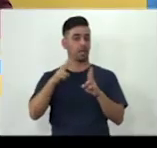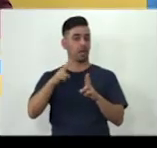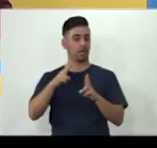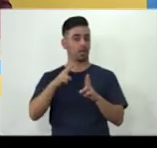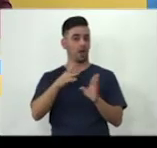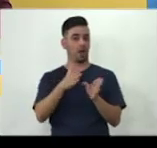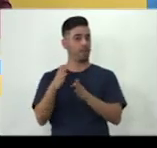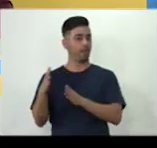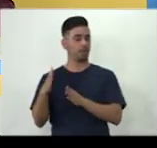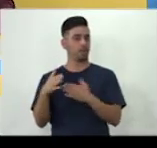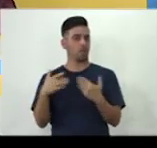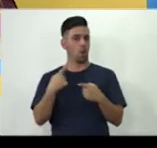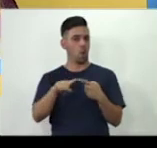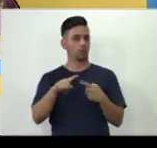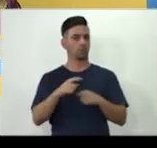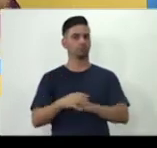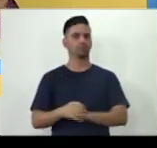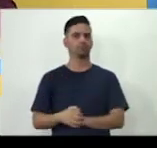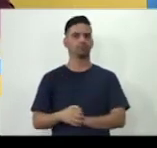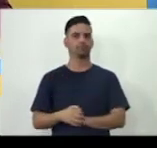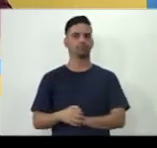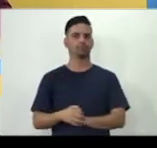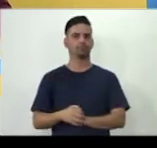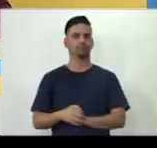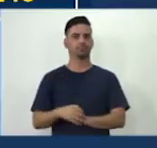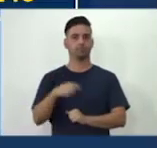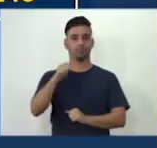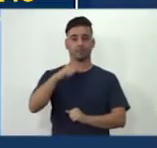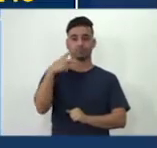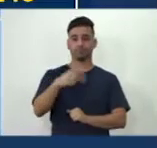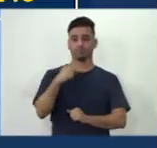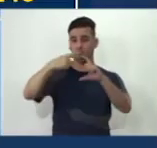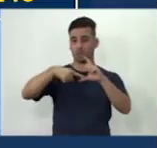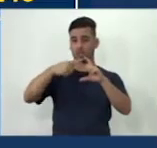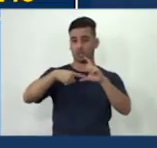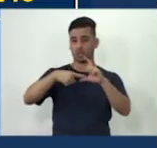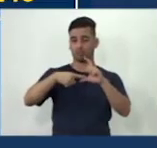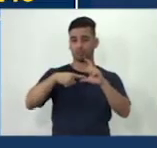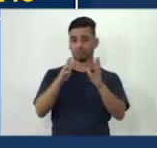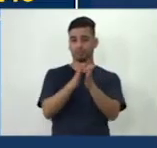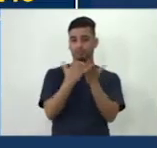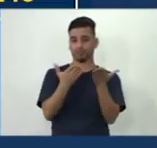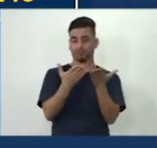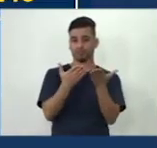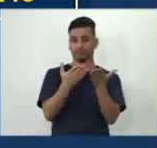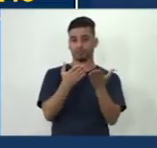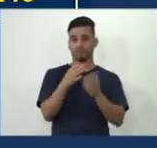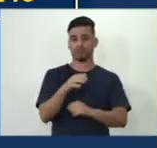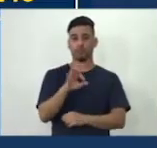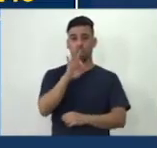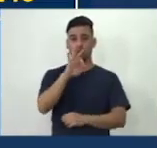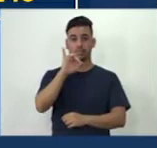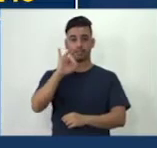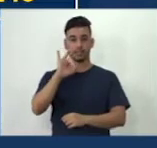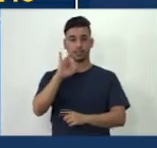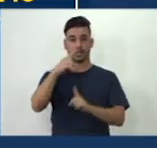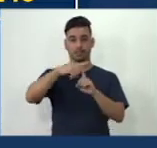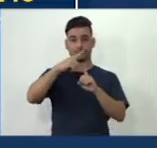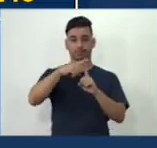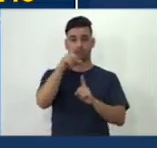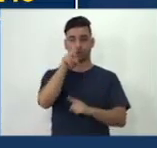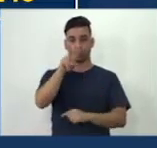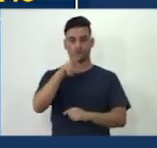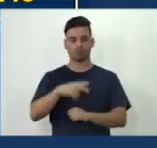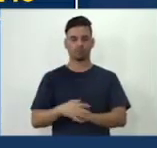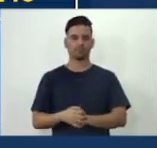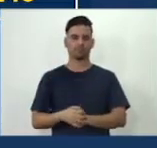Estamos proponiendo como tarea, además del ejercicio que dejamos, la actividad de sistematización y consolidación de la actividad 12